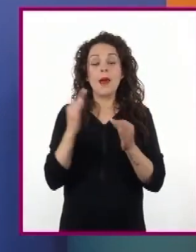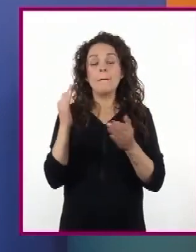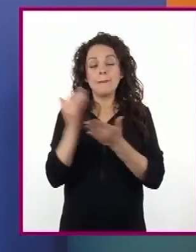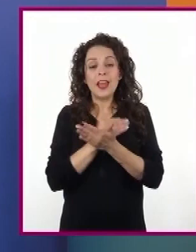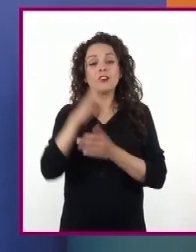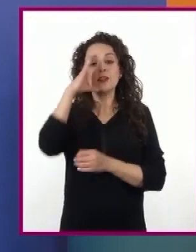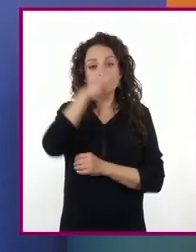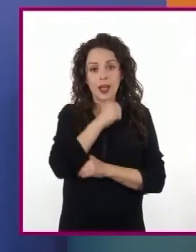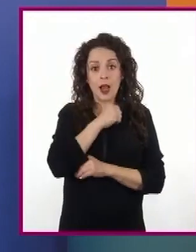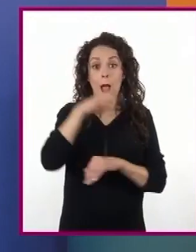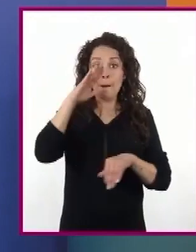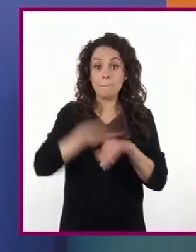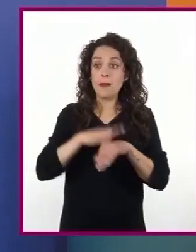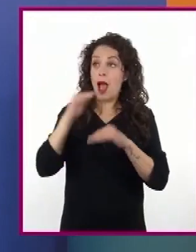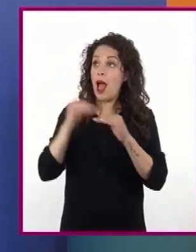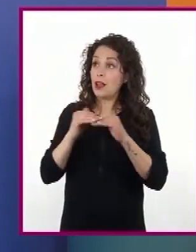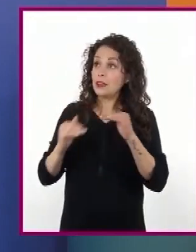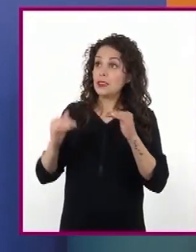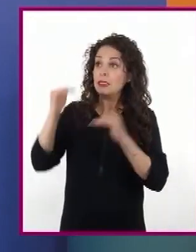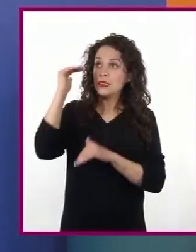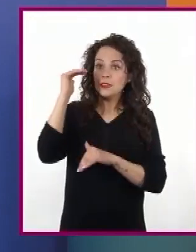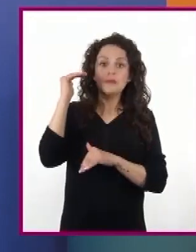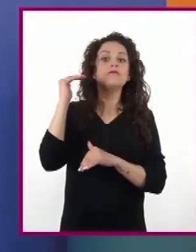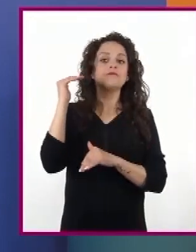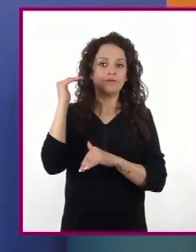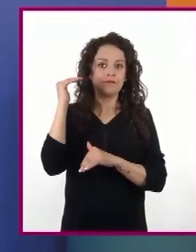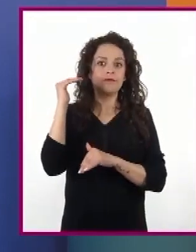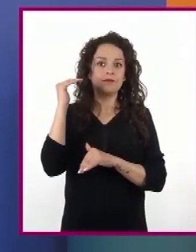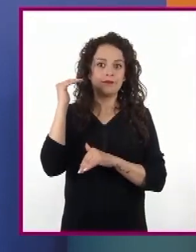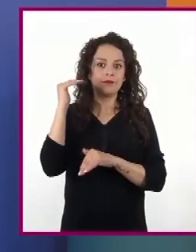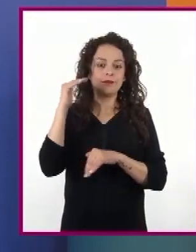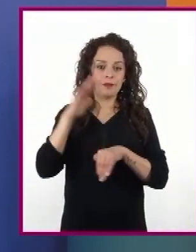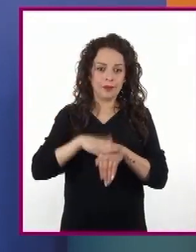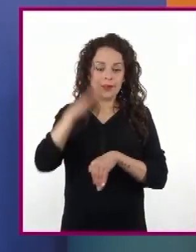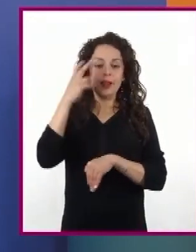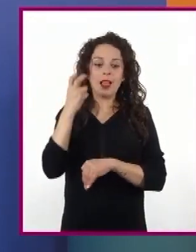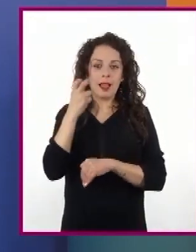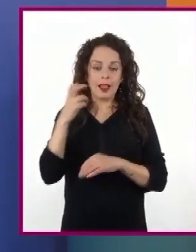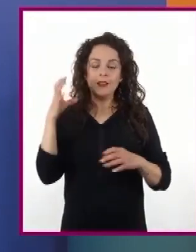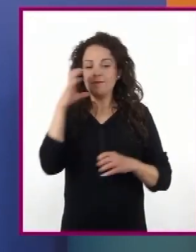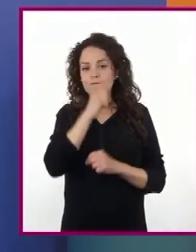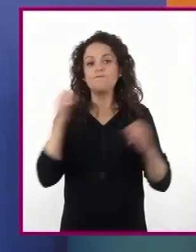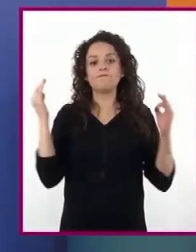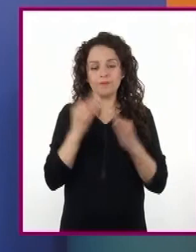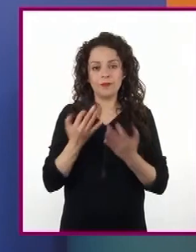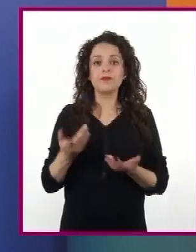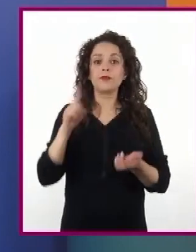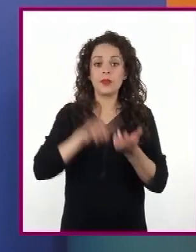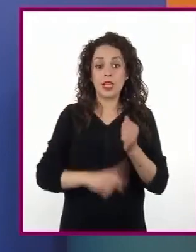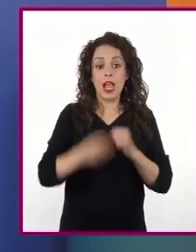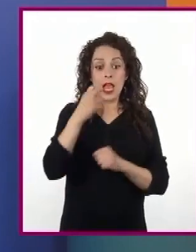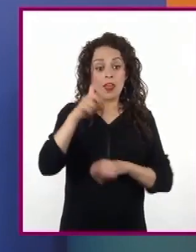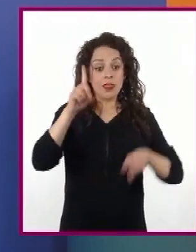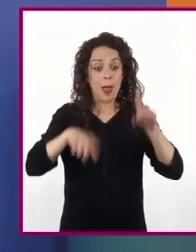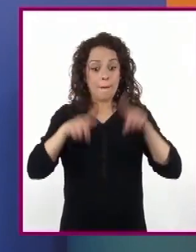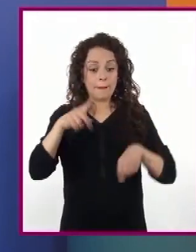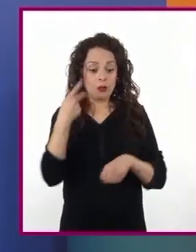temperatura. Entonces, recuerden, son 5 grupos climáticos, según la clasificación de